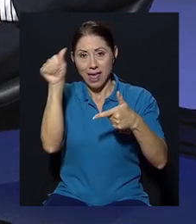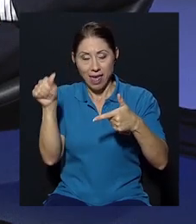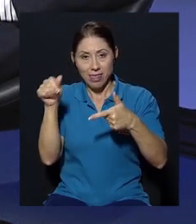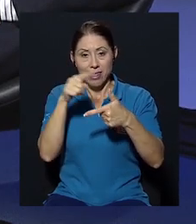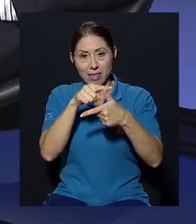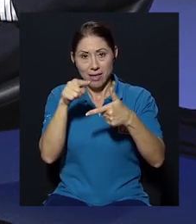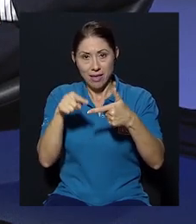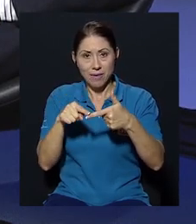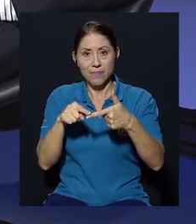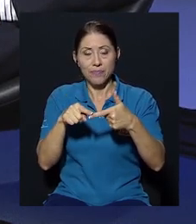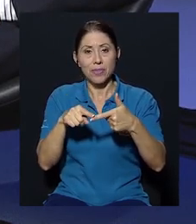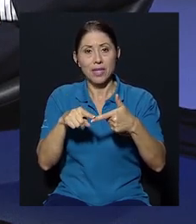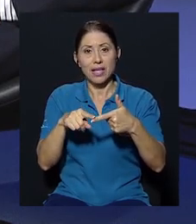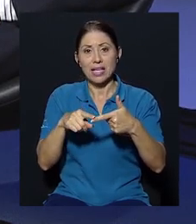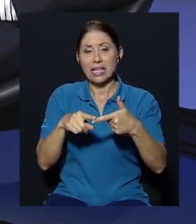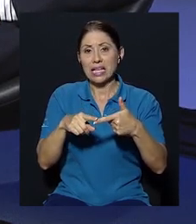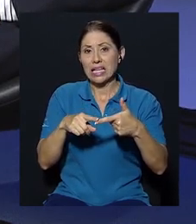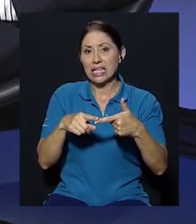no